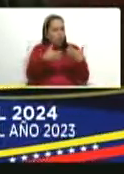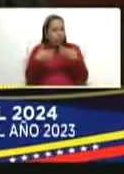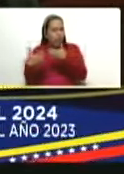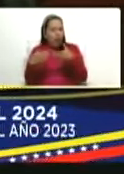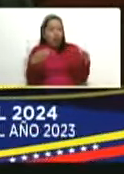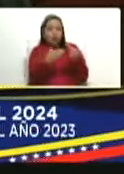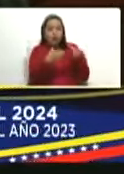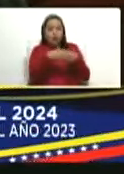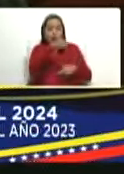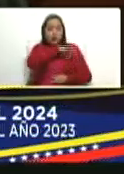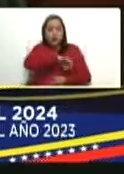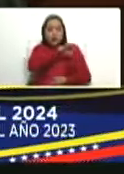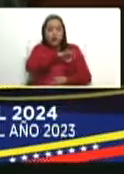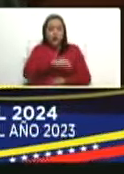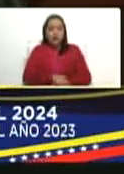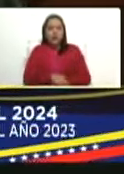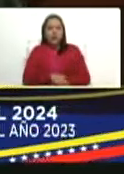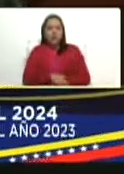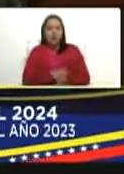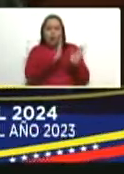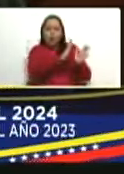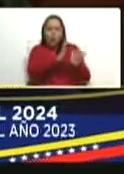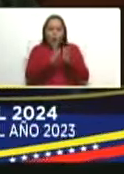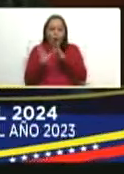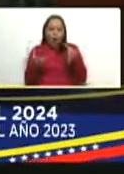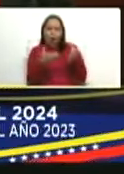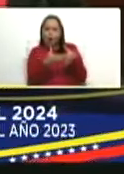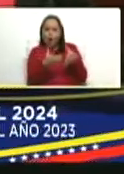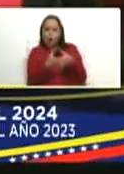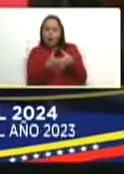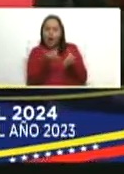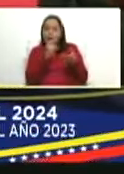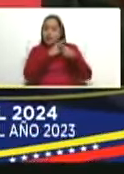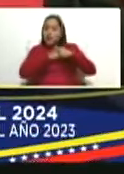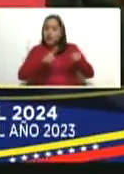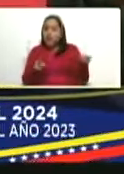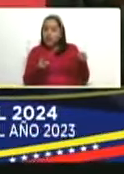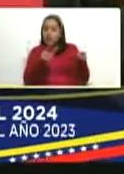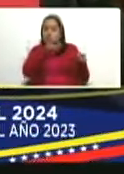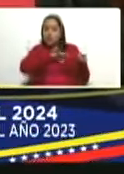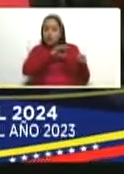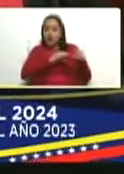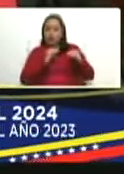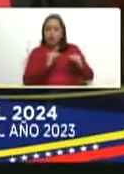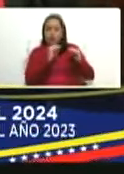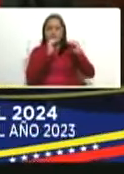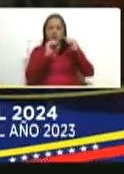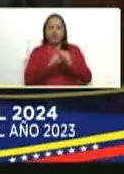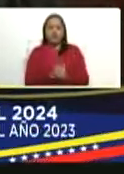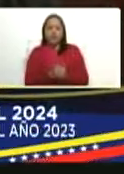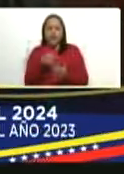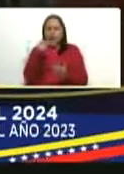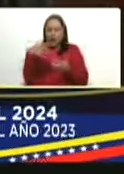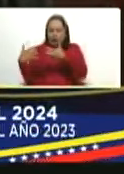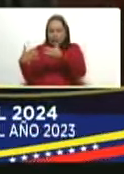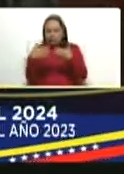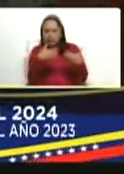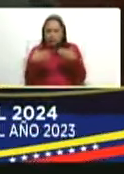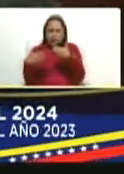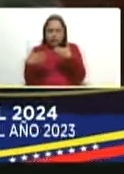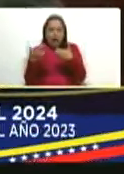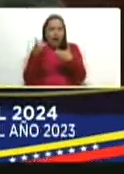fuerzas sociales cuya composición de clase es muy distinta. Esta pugna se manifiesta